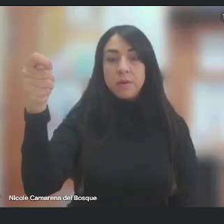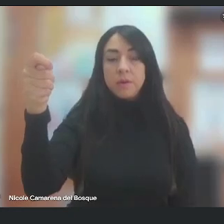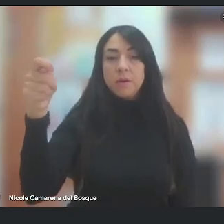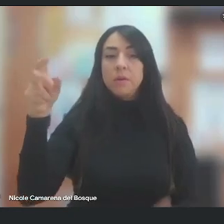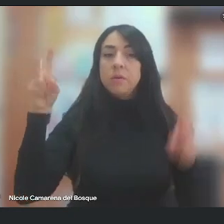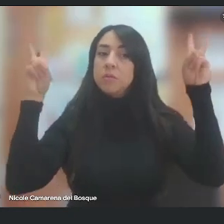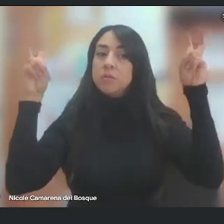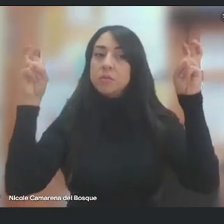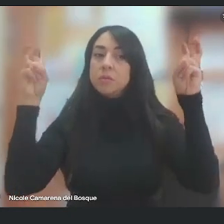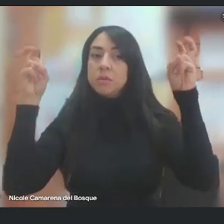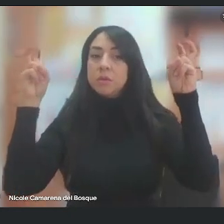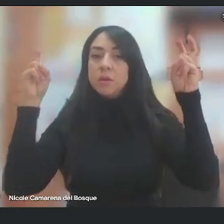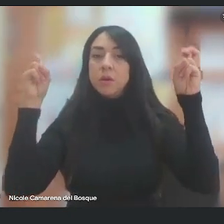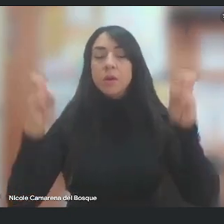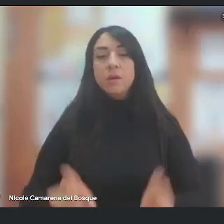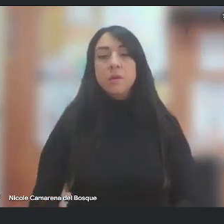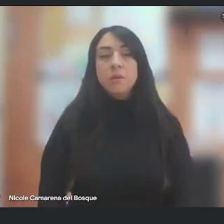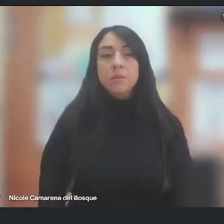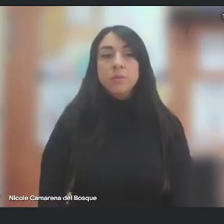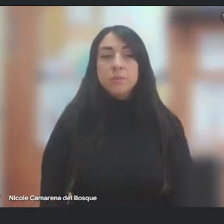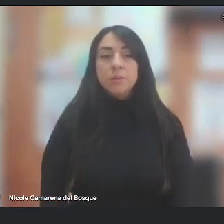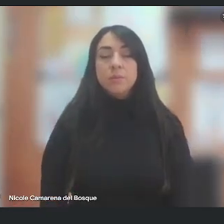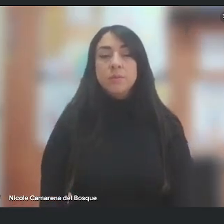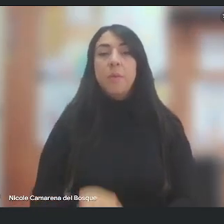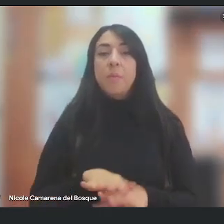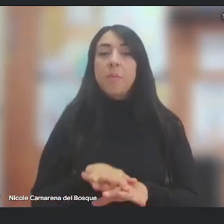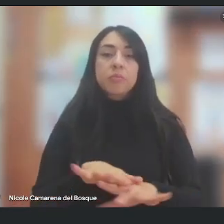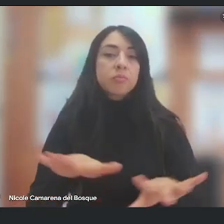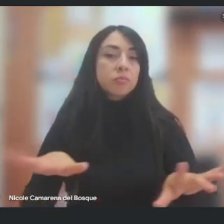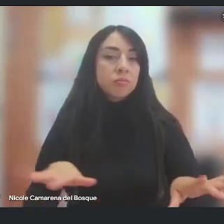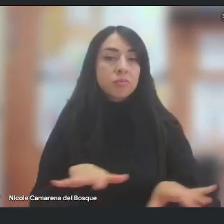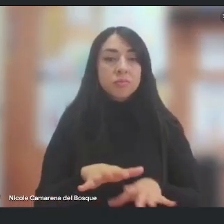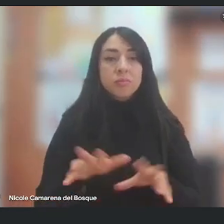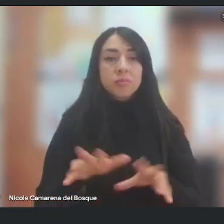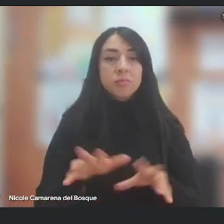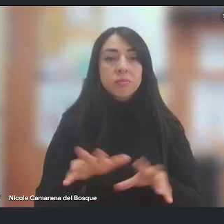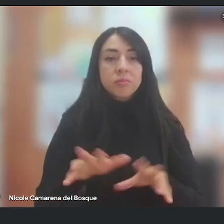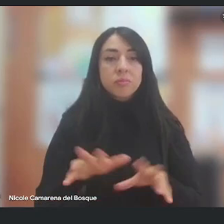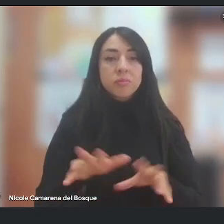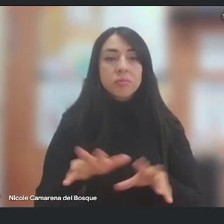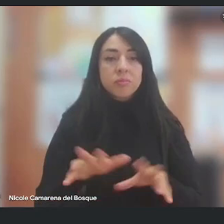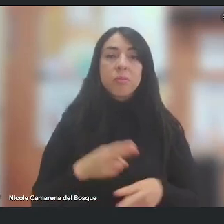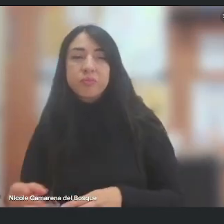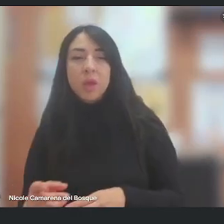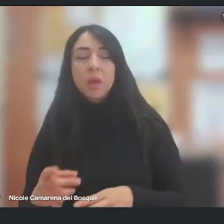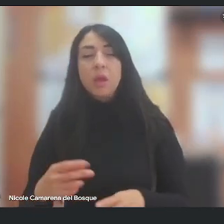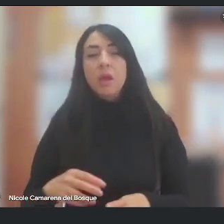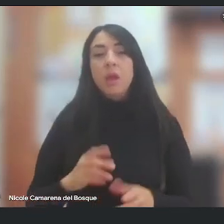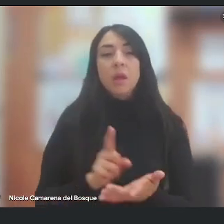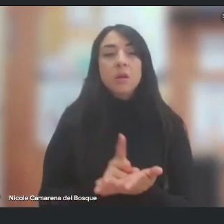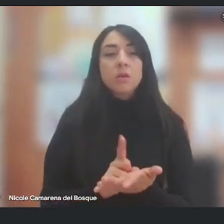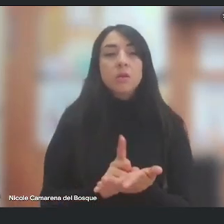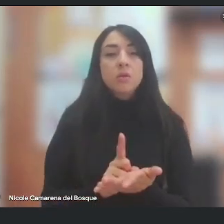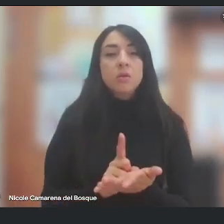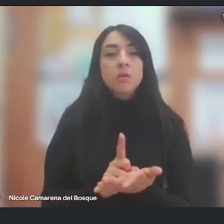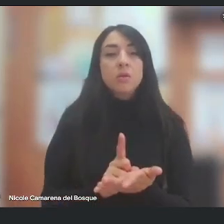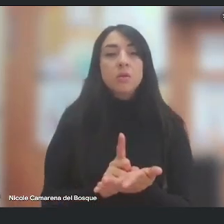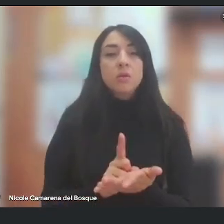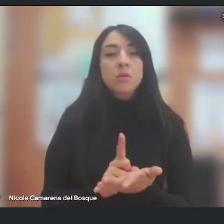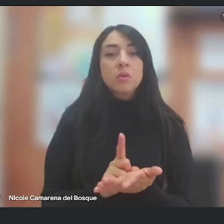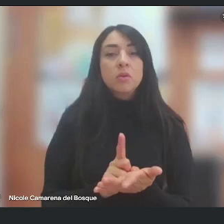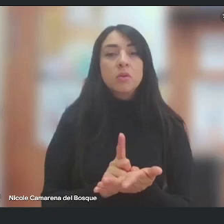aspectos cognitivos, psicológicos, físicos y sociales de la sexualidad, en la que se